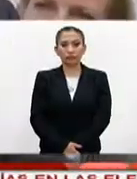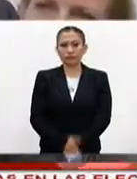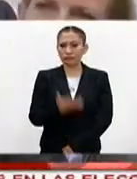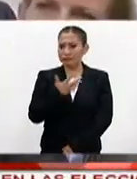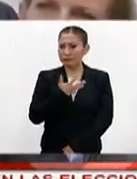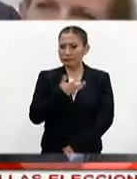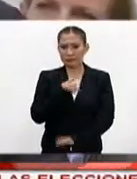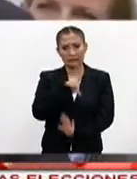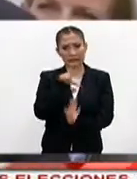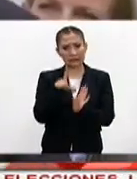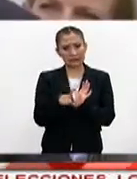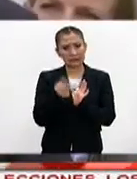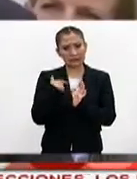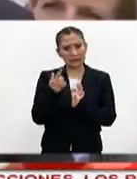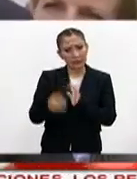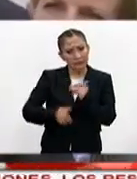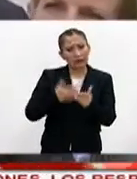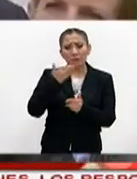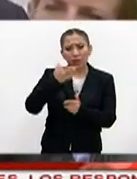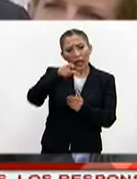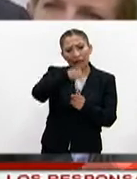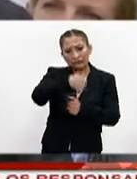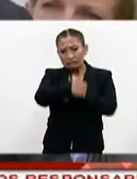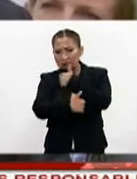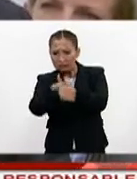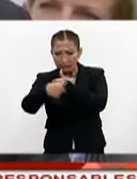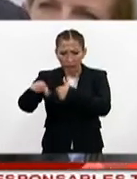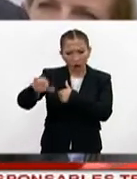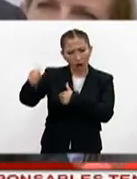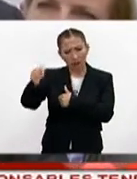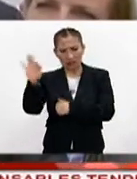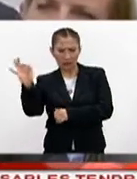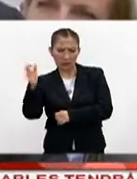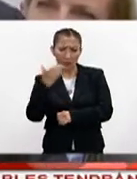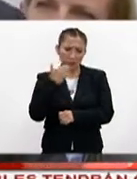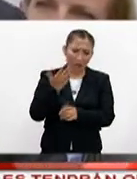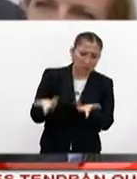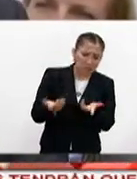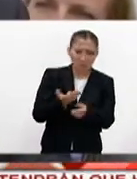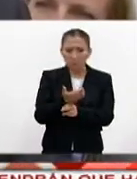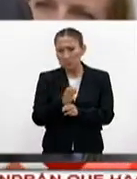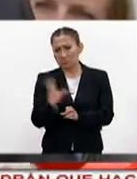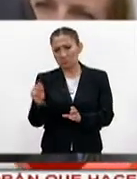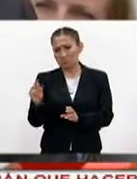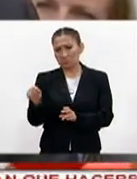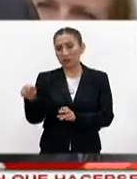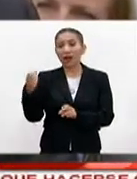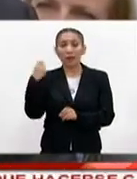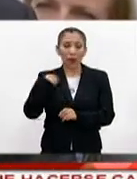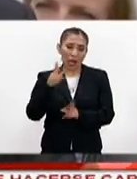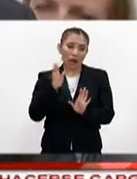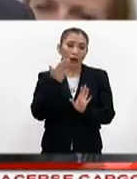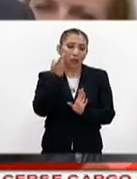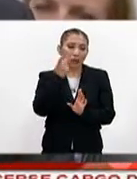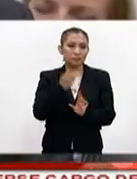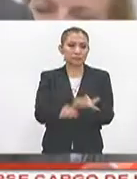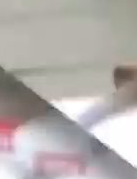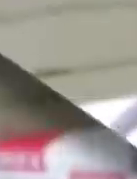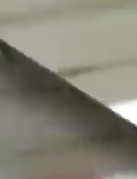Tienen una elección por venir. Hay muy buenas personas en la contienda y otras que tal vez no sean tan buenas. En cualquier caso, lo